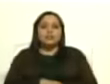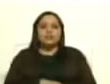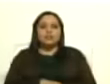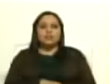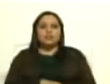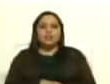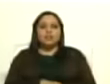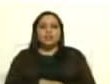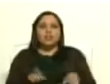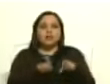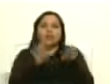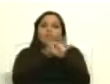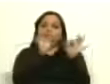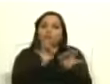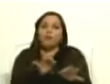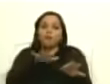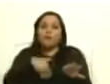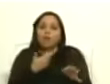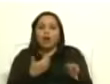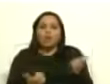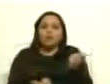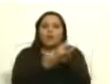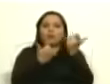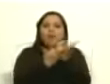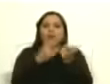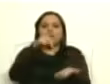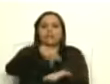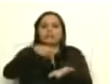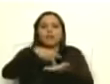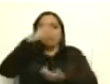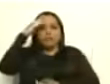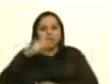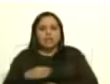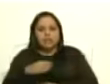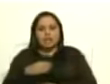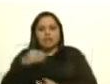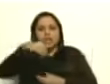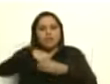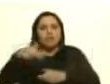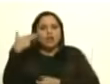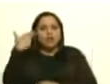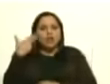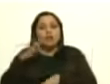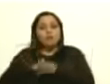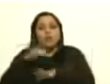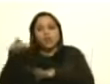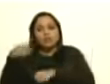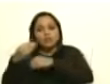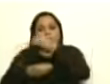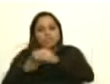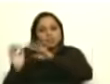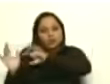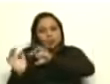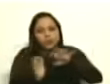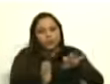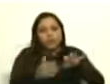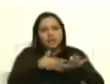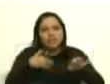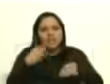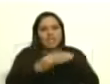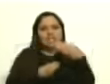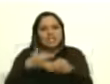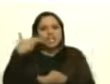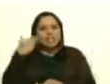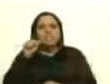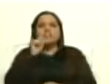el comodín para avalar la intervención militar de Haití? Porque es una invasión lo que está previsto en Haití. ¿Y quién ha sido el